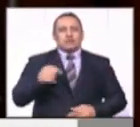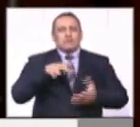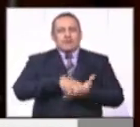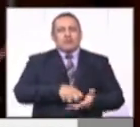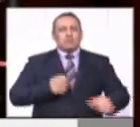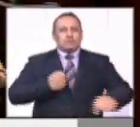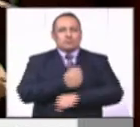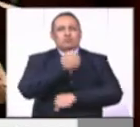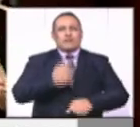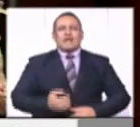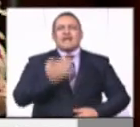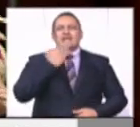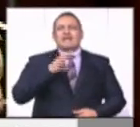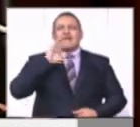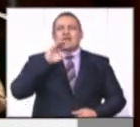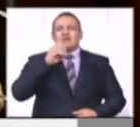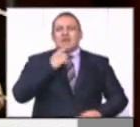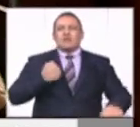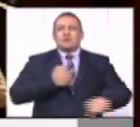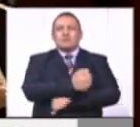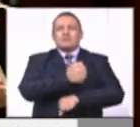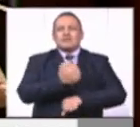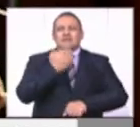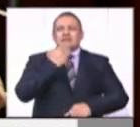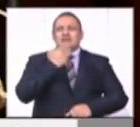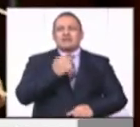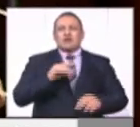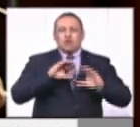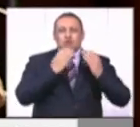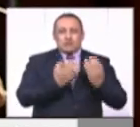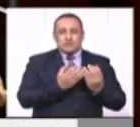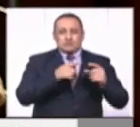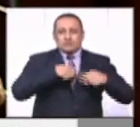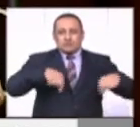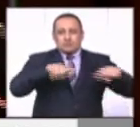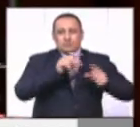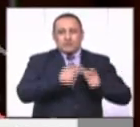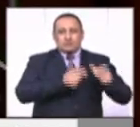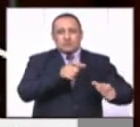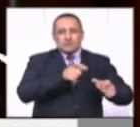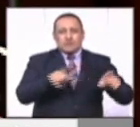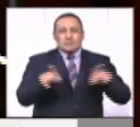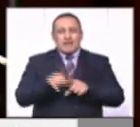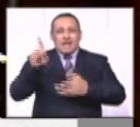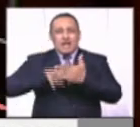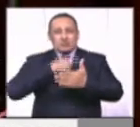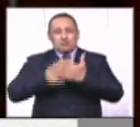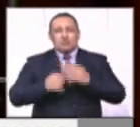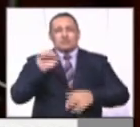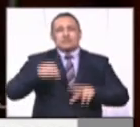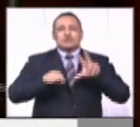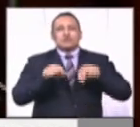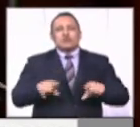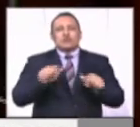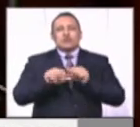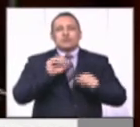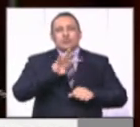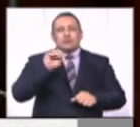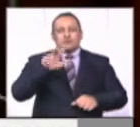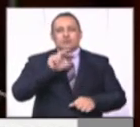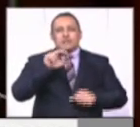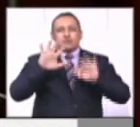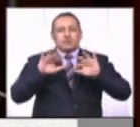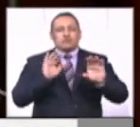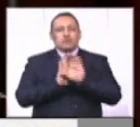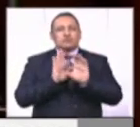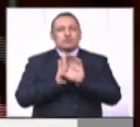los golpistas y a quiénes llamaba el golpista no era el congreso vulneró con eso o no el artículo 45 y 38 de la